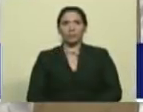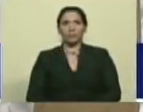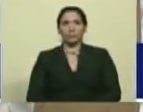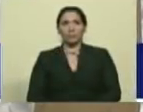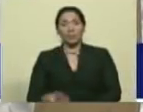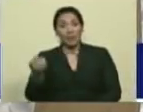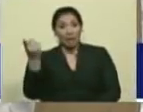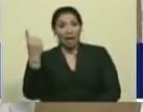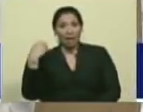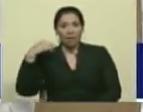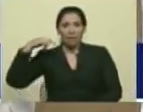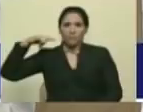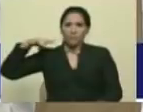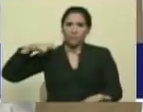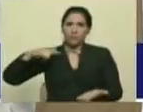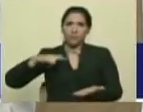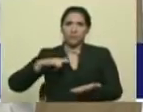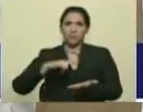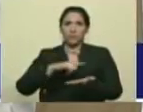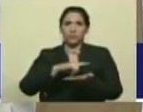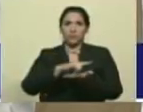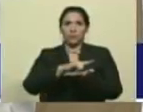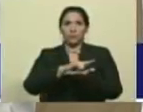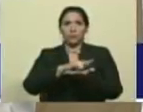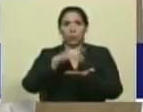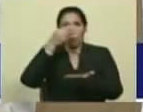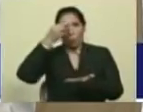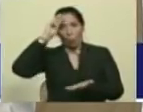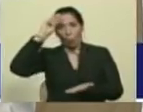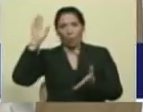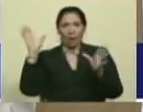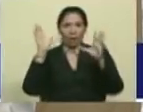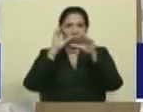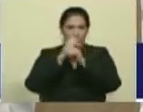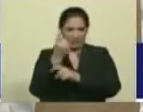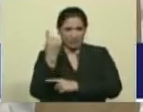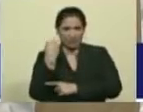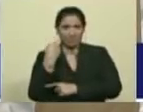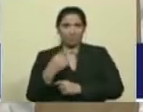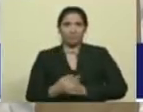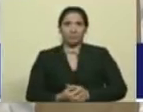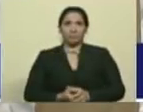Ayer cuando aterrizamos en La Habana, en la noche,